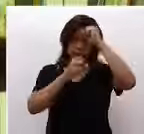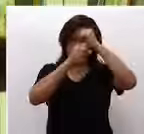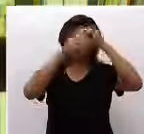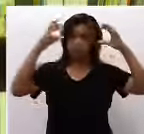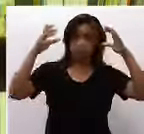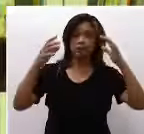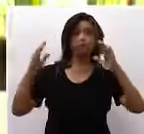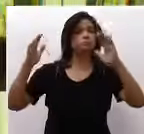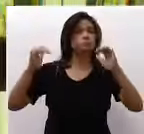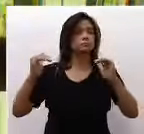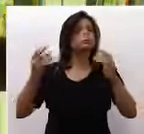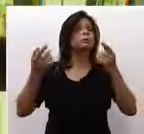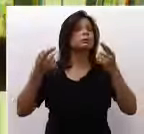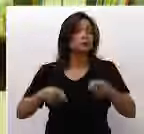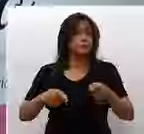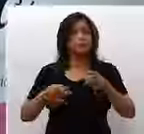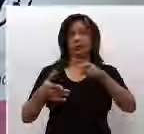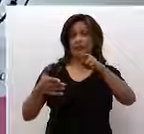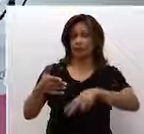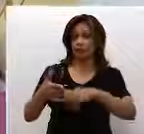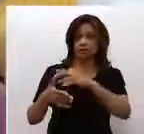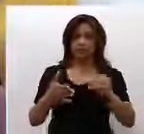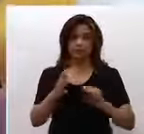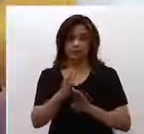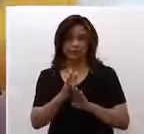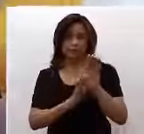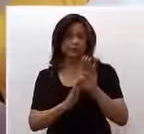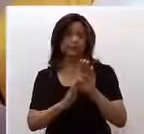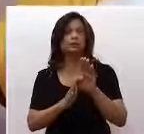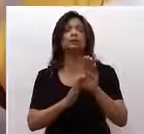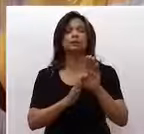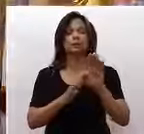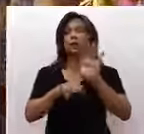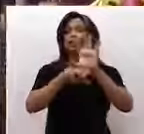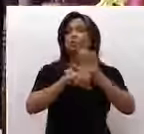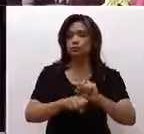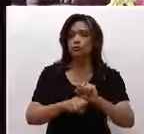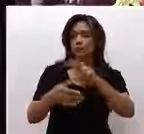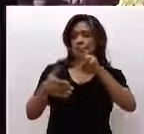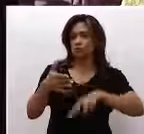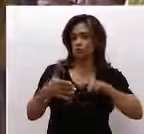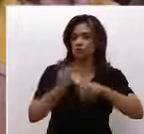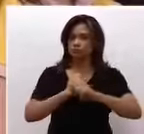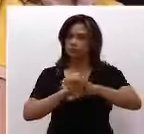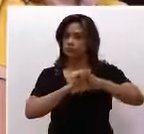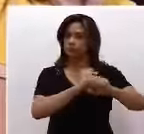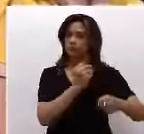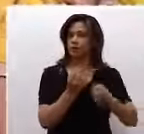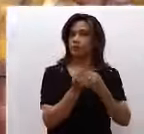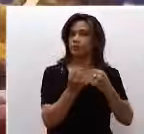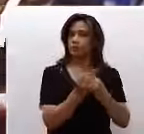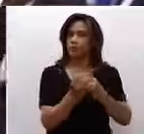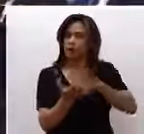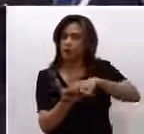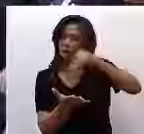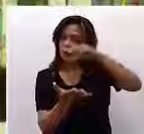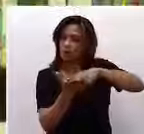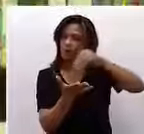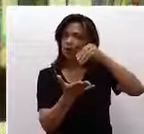¿Qué esperan el sabor de la lectura y el desarrollo de la cultura lectora se promuevan para apoyar los procesos de